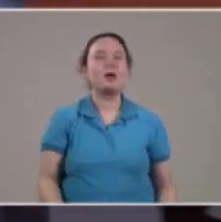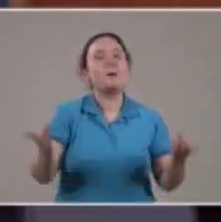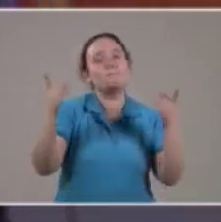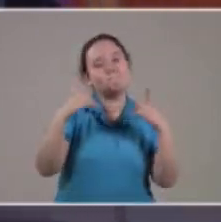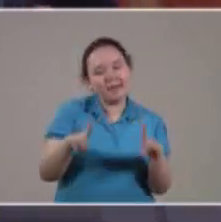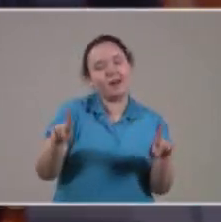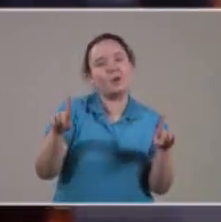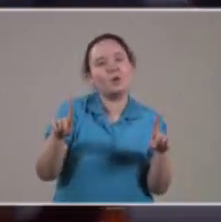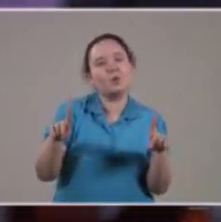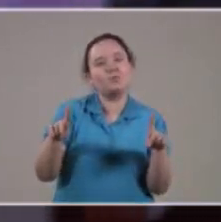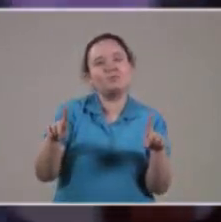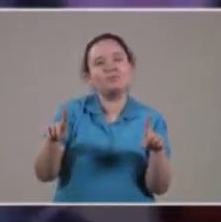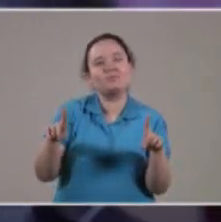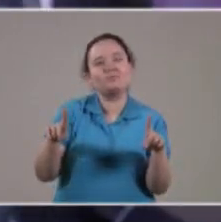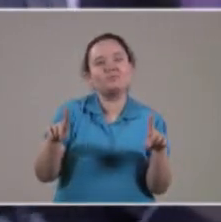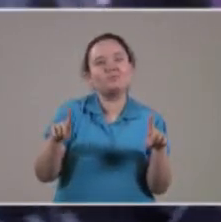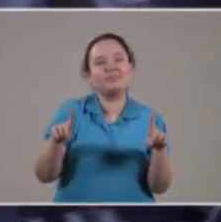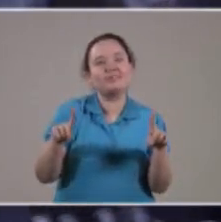Pero,